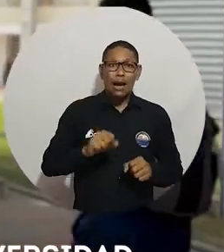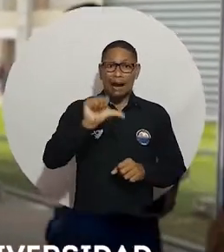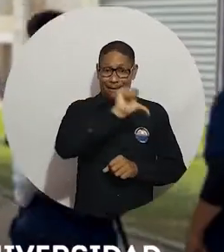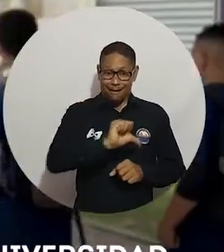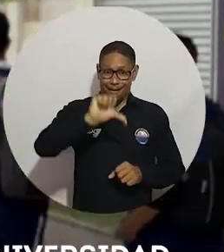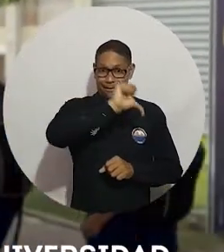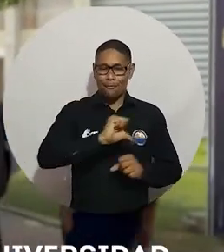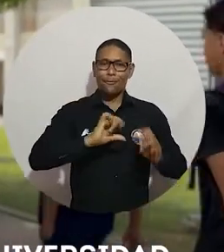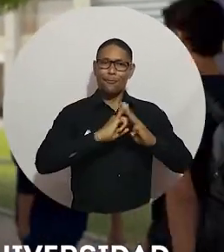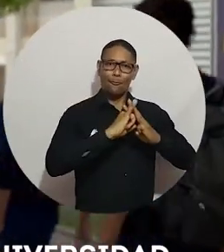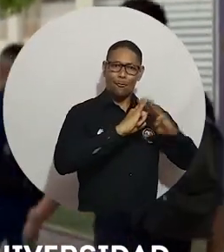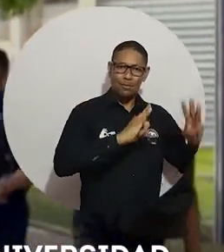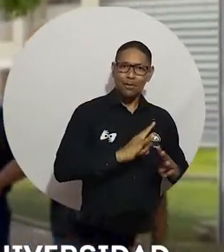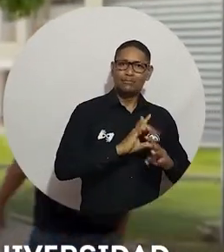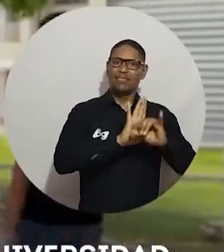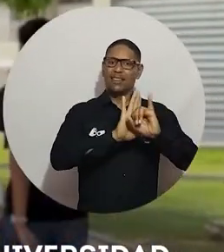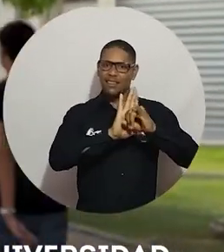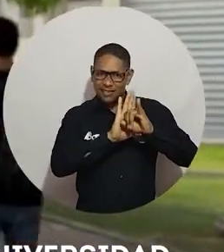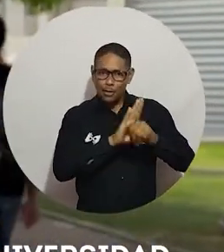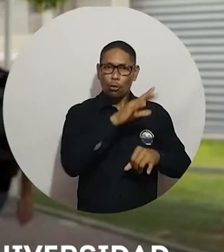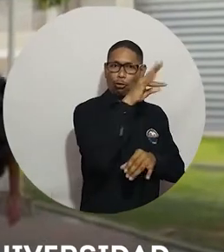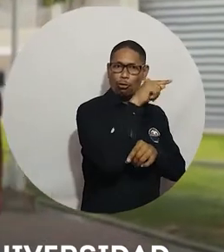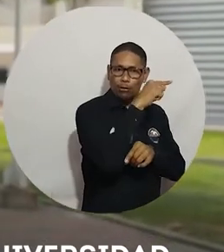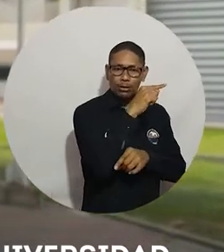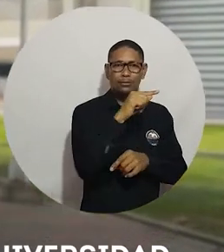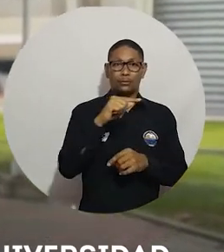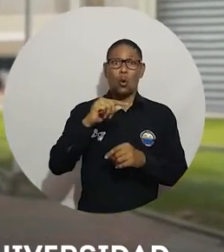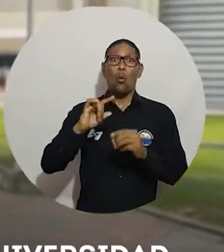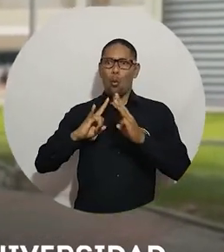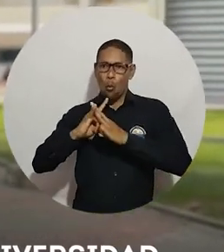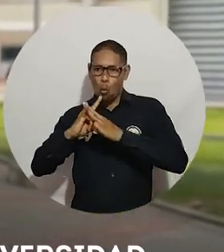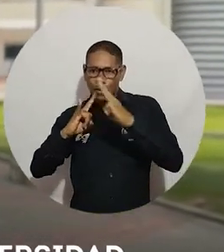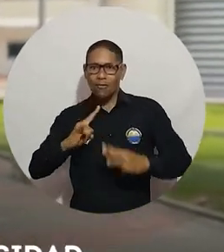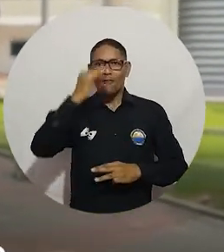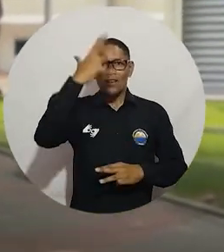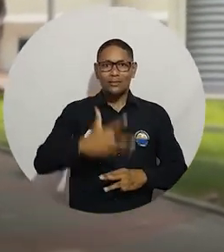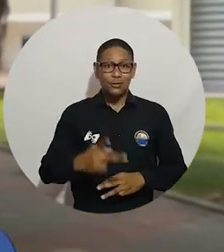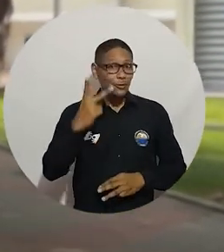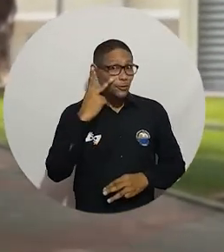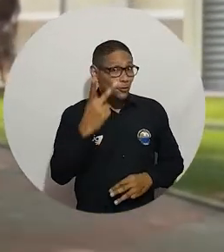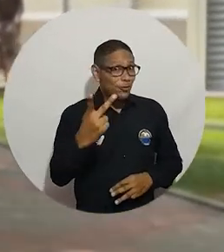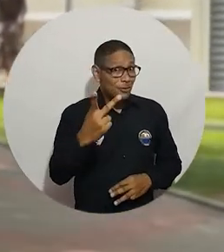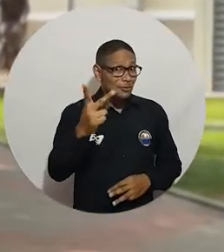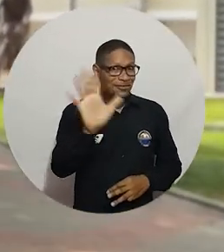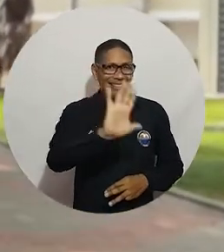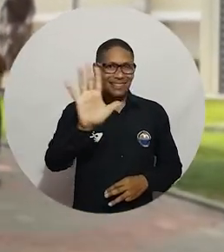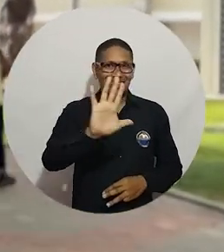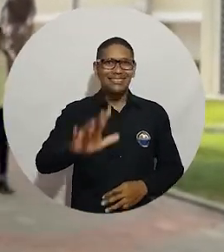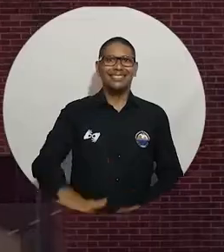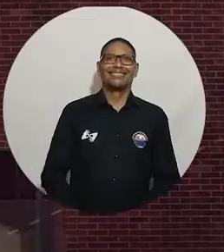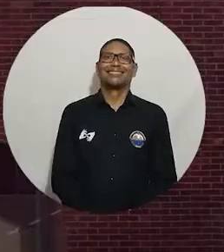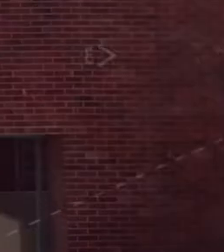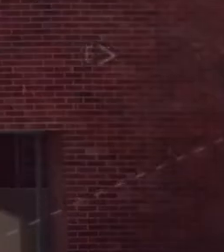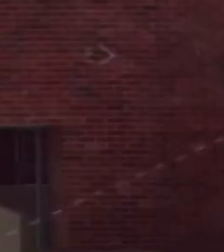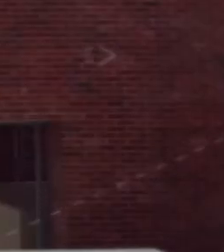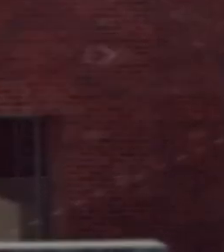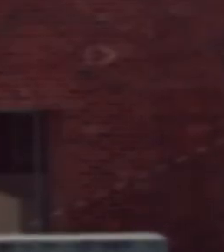institucionales, arroba unimagdalena para Instagram y Twitter y Universidad del Magdalena en Facebook. Hasta pronto.